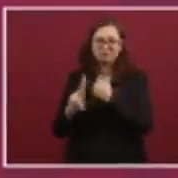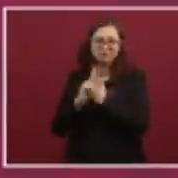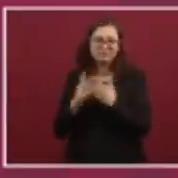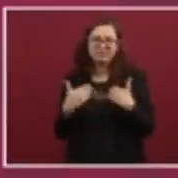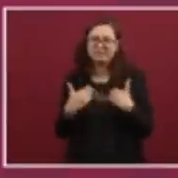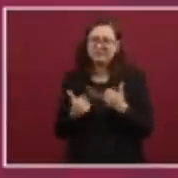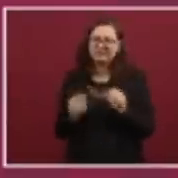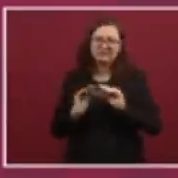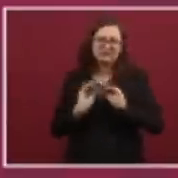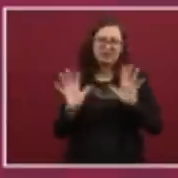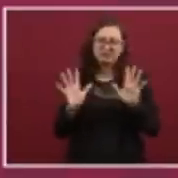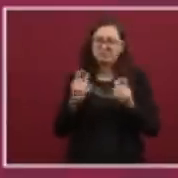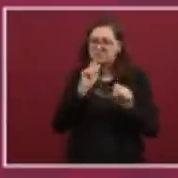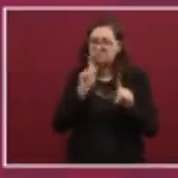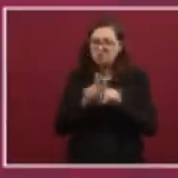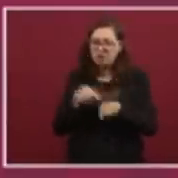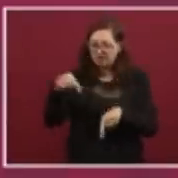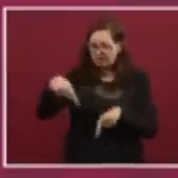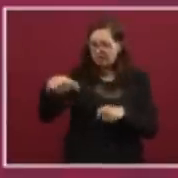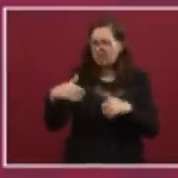me lo dice la gente,